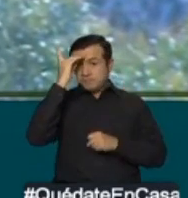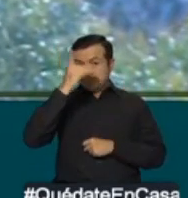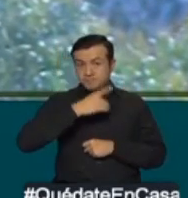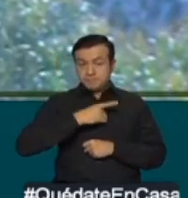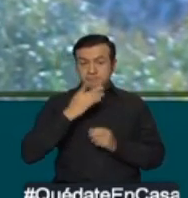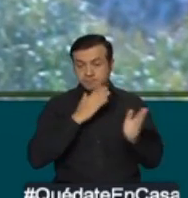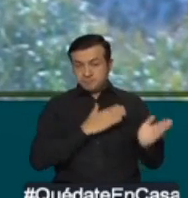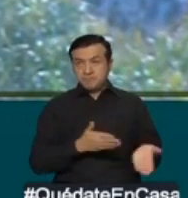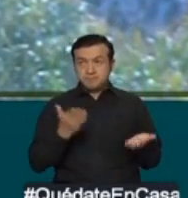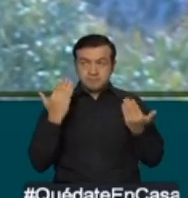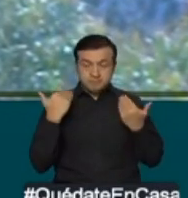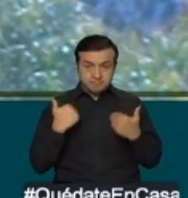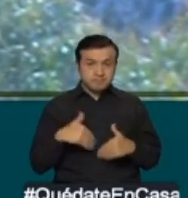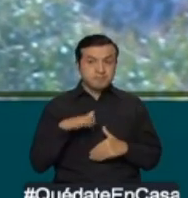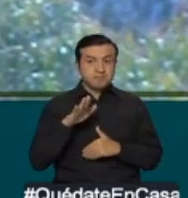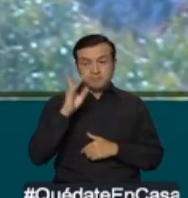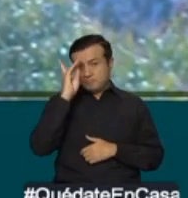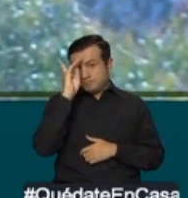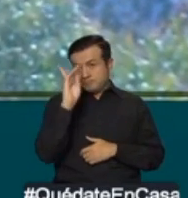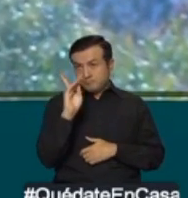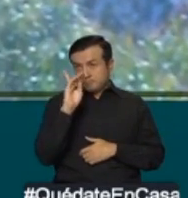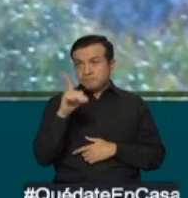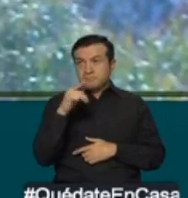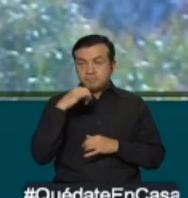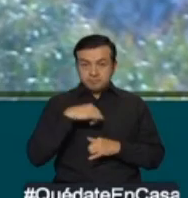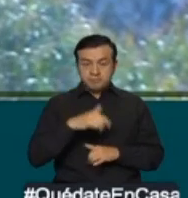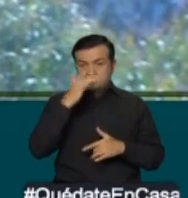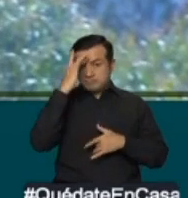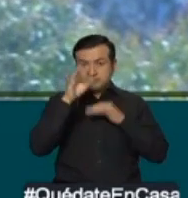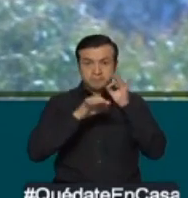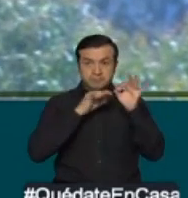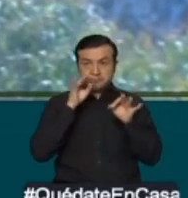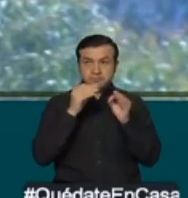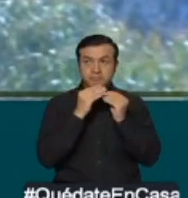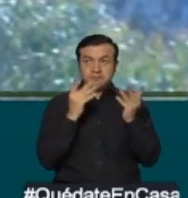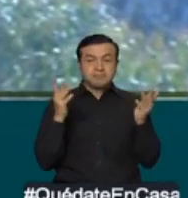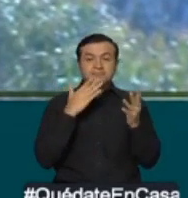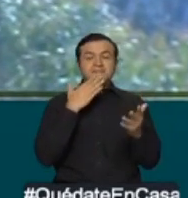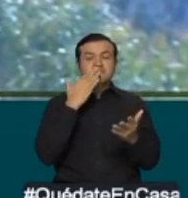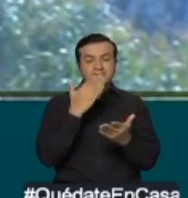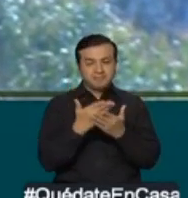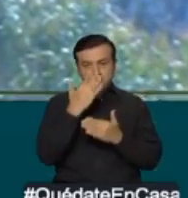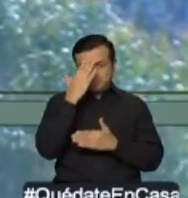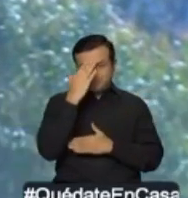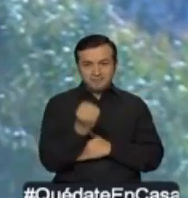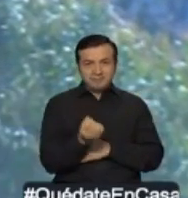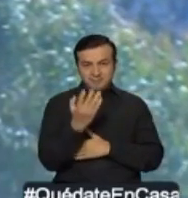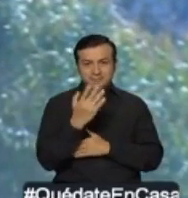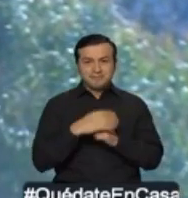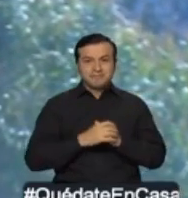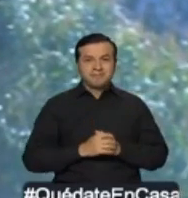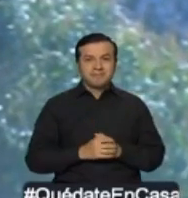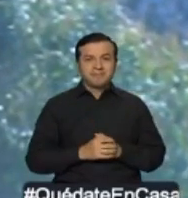que se toman en sus carteras de estado para enfrentar el avance del coronavirus todos buen día